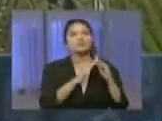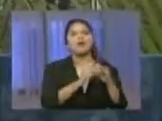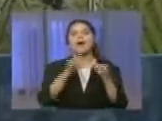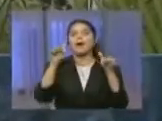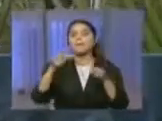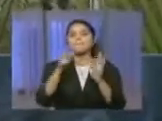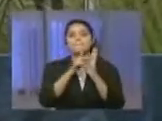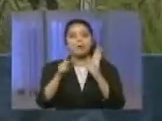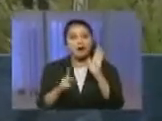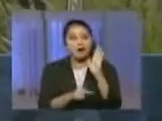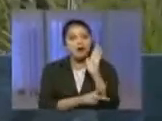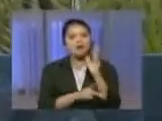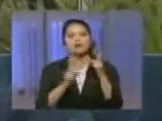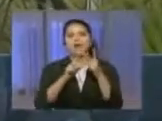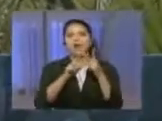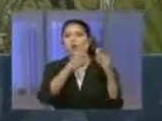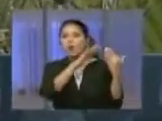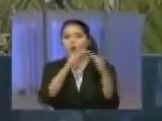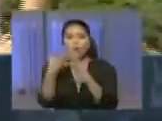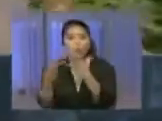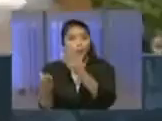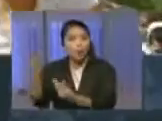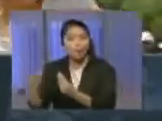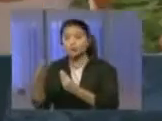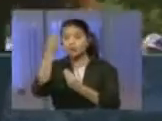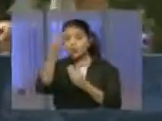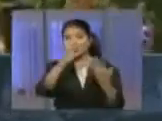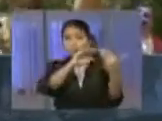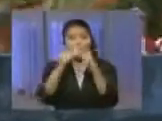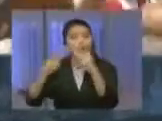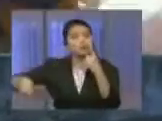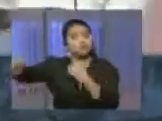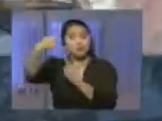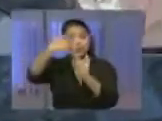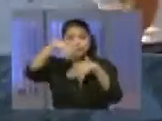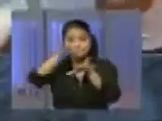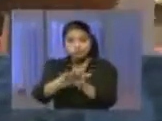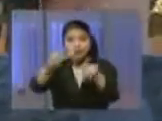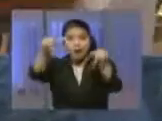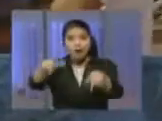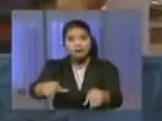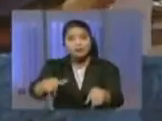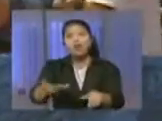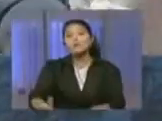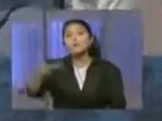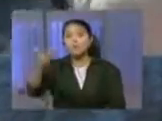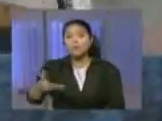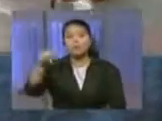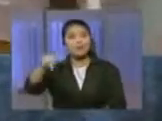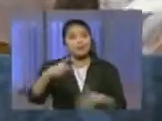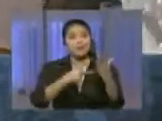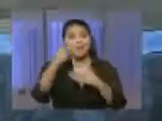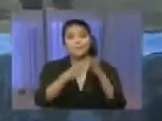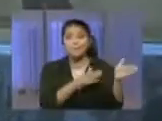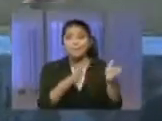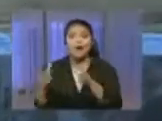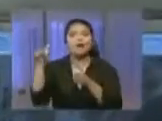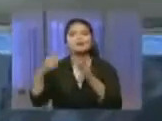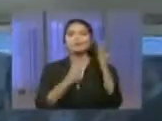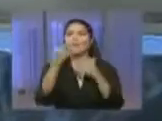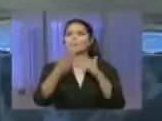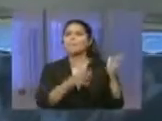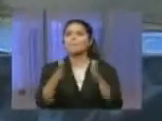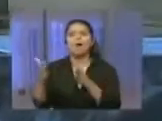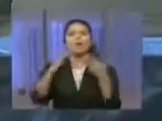parques comunas consejos comunales integrado a esto la importancia de este plan es que es un plan comunitario que